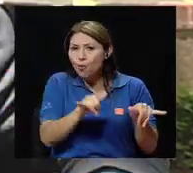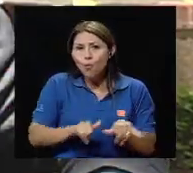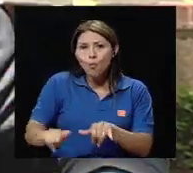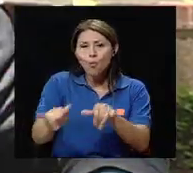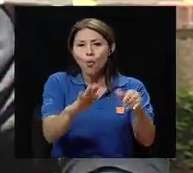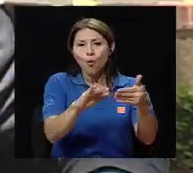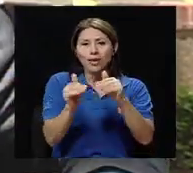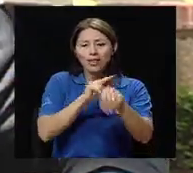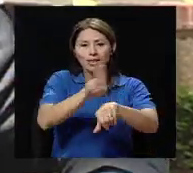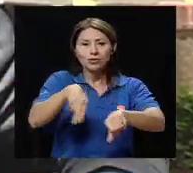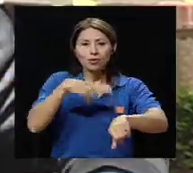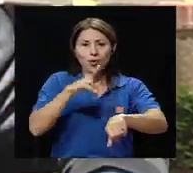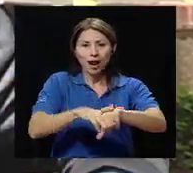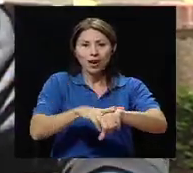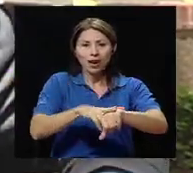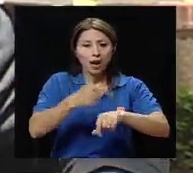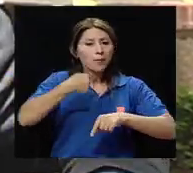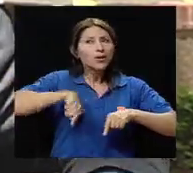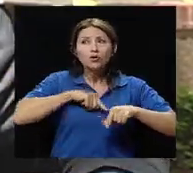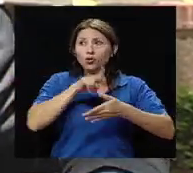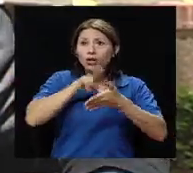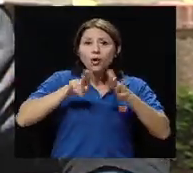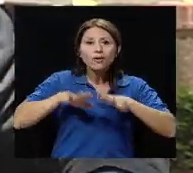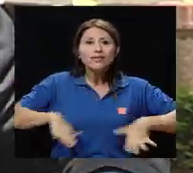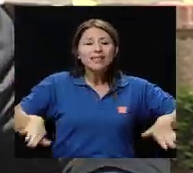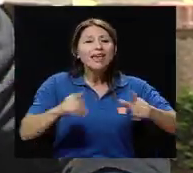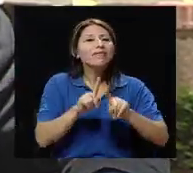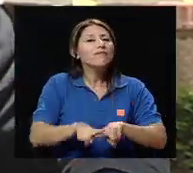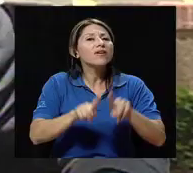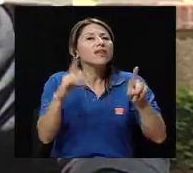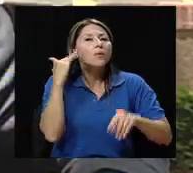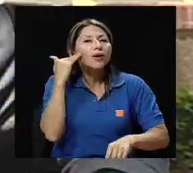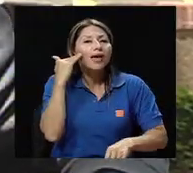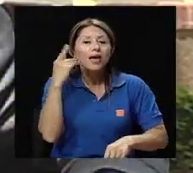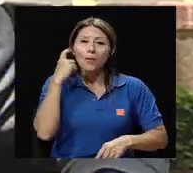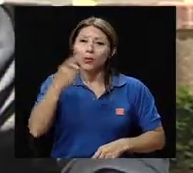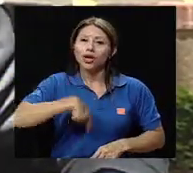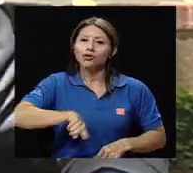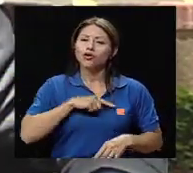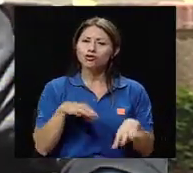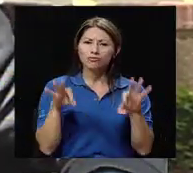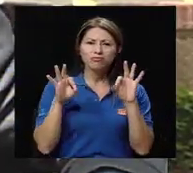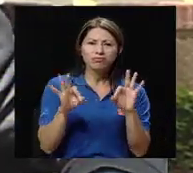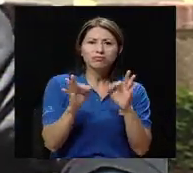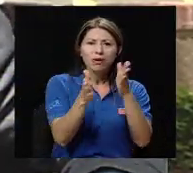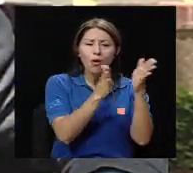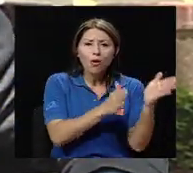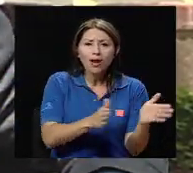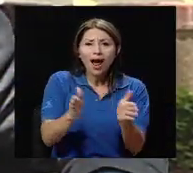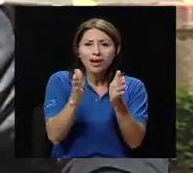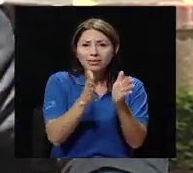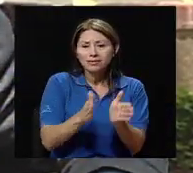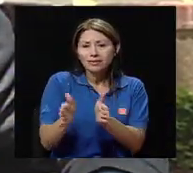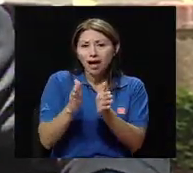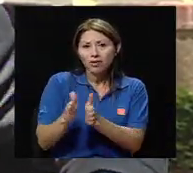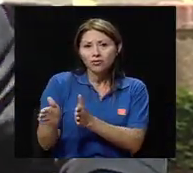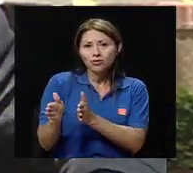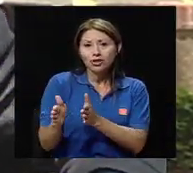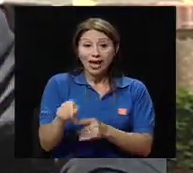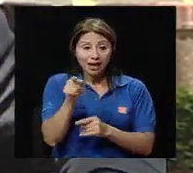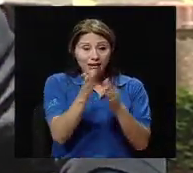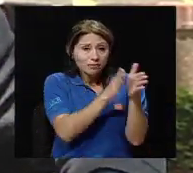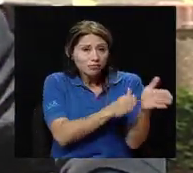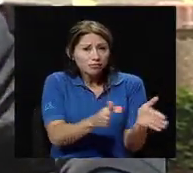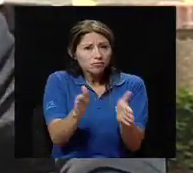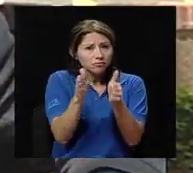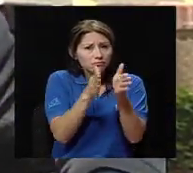que nos hace diferentes es que estamos muy bien organizados. Entonces, esa organización es la que nos da una gran fortaleza y